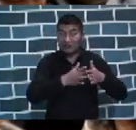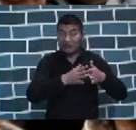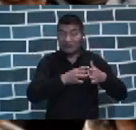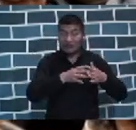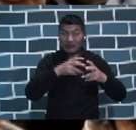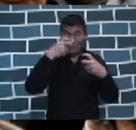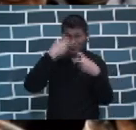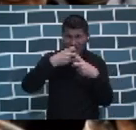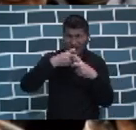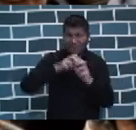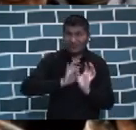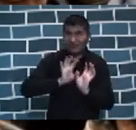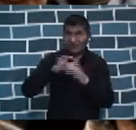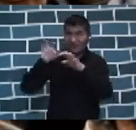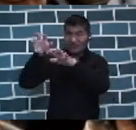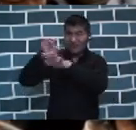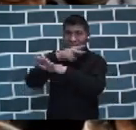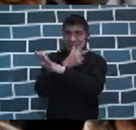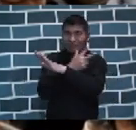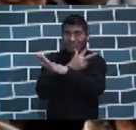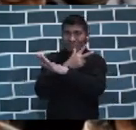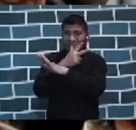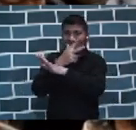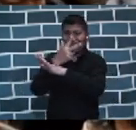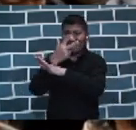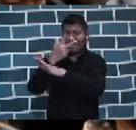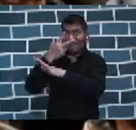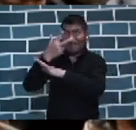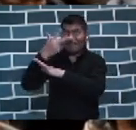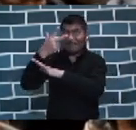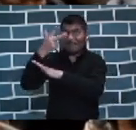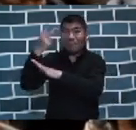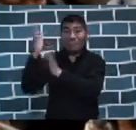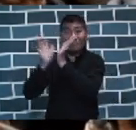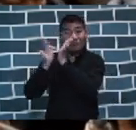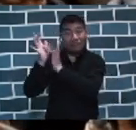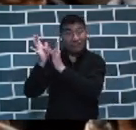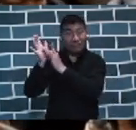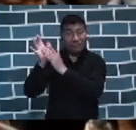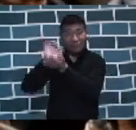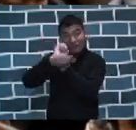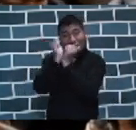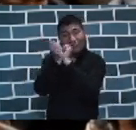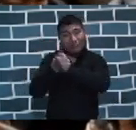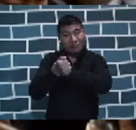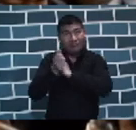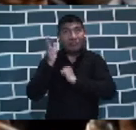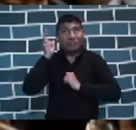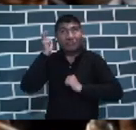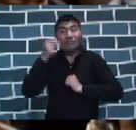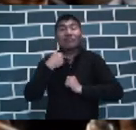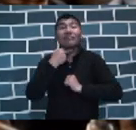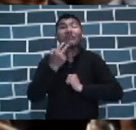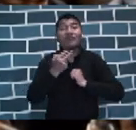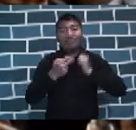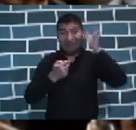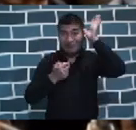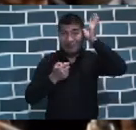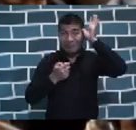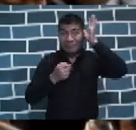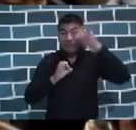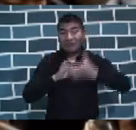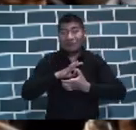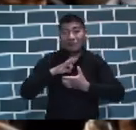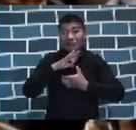a la montaña y jesús se transfiguró delante de ellos escucharon la voz del padre el